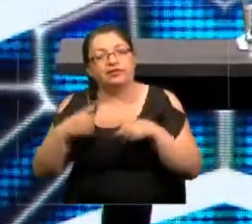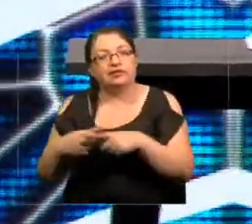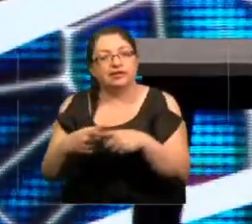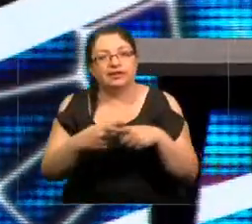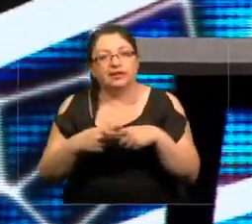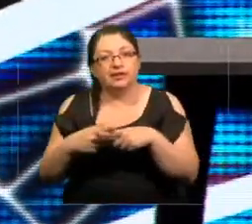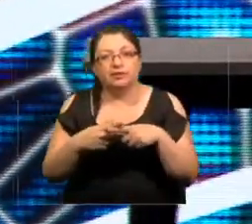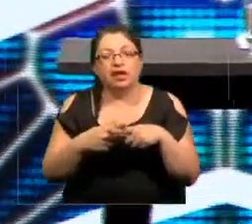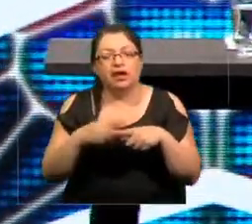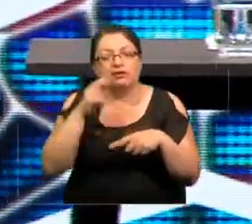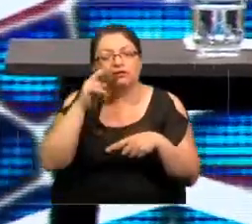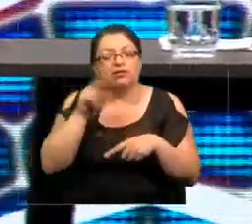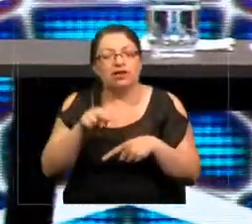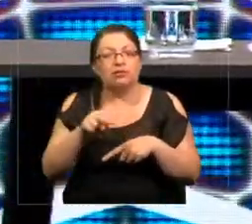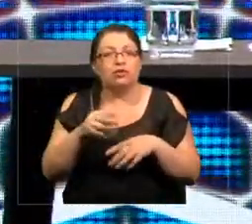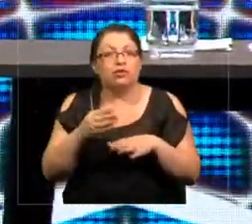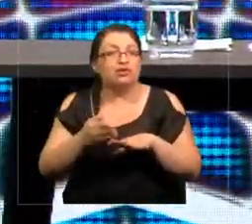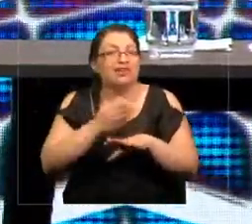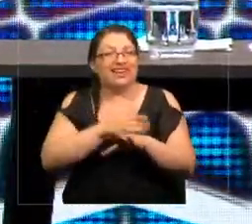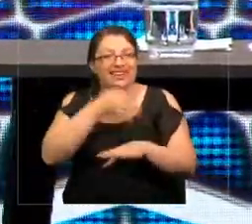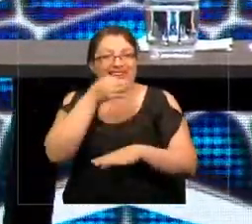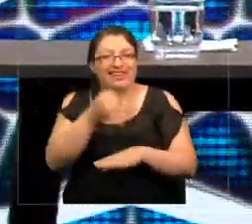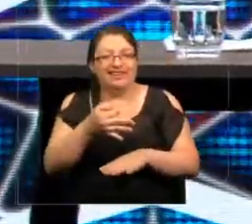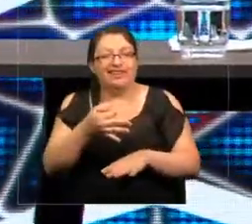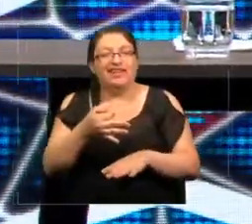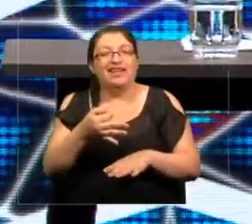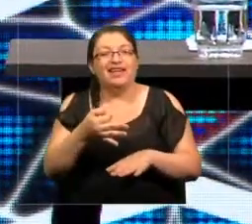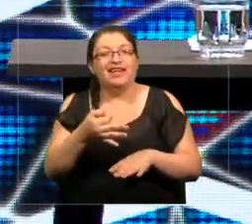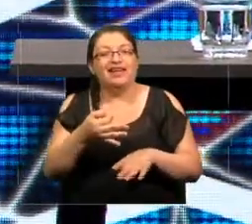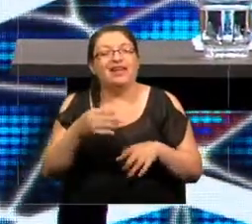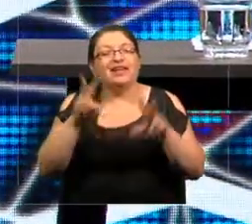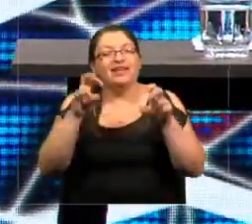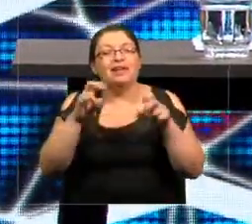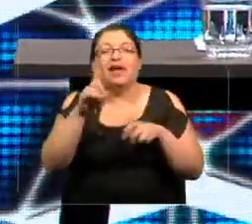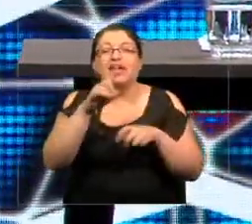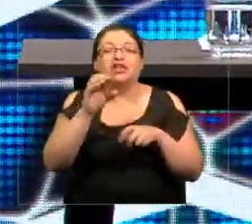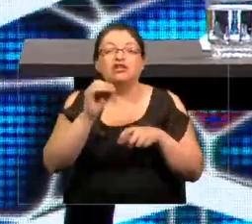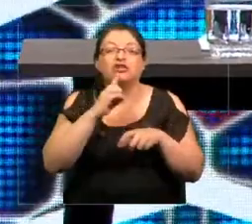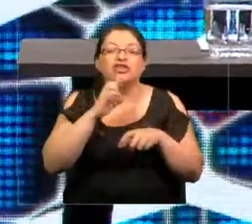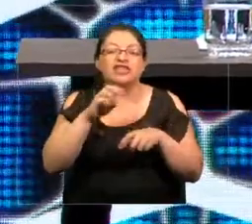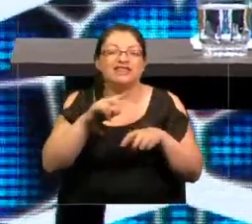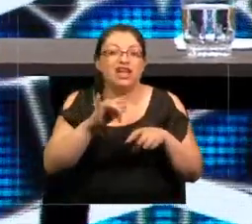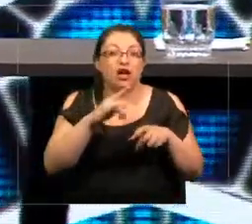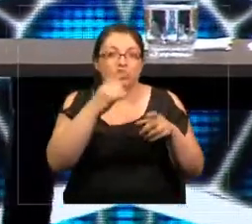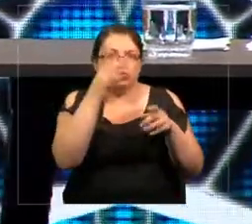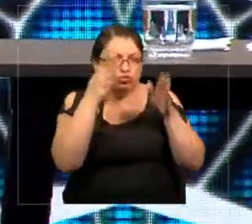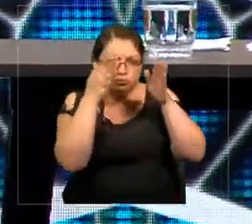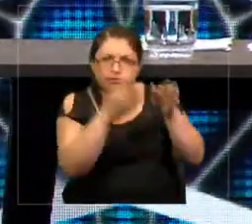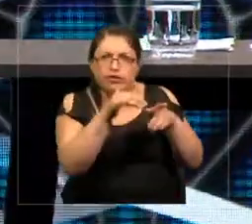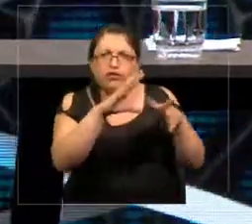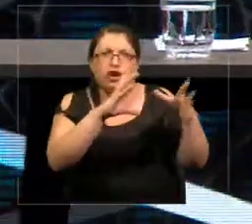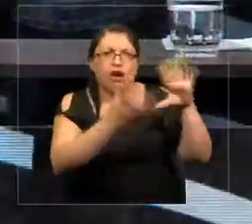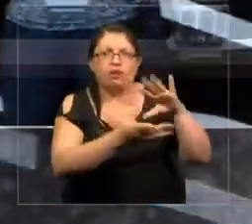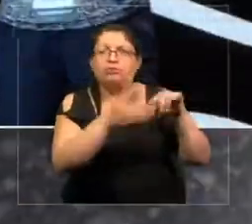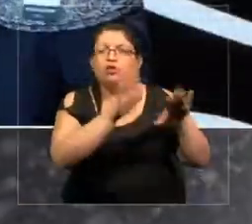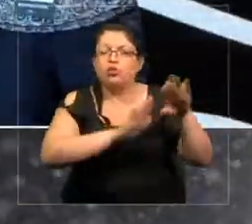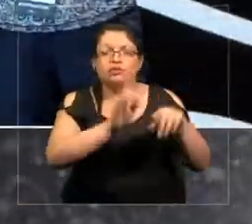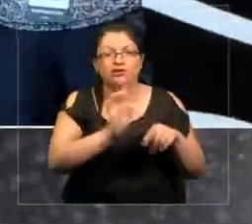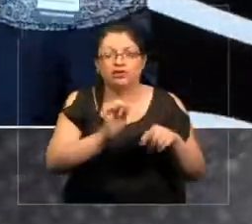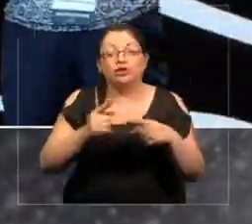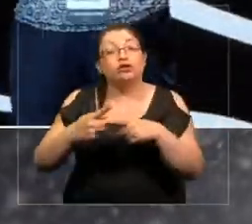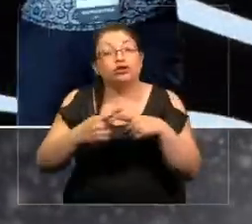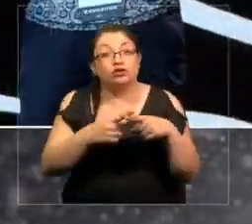vemos o sea como decíamos la sostenibilidad precisamente no es sólo lo ambiental es lo social